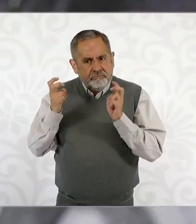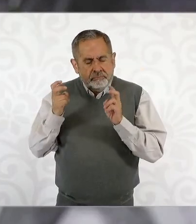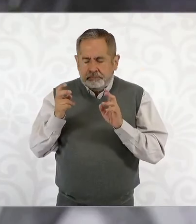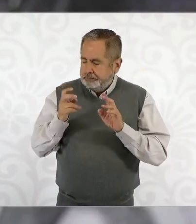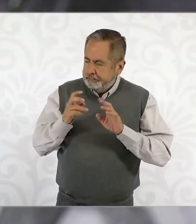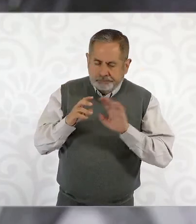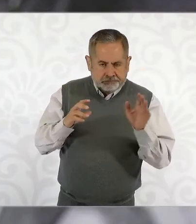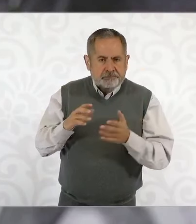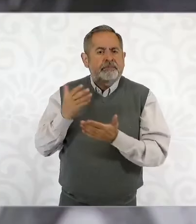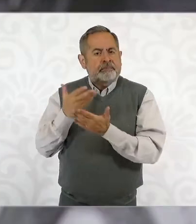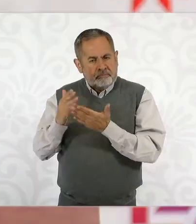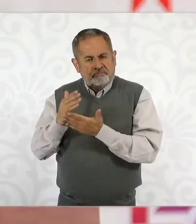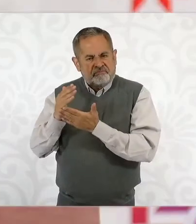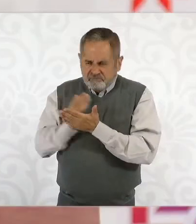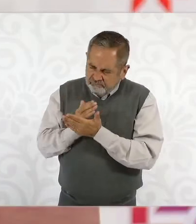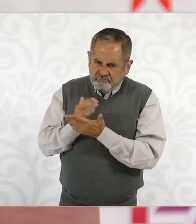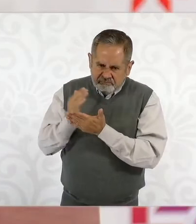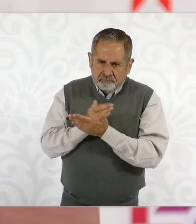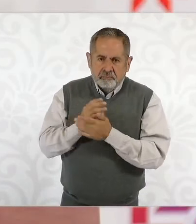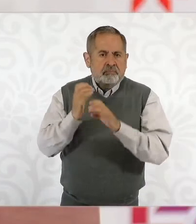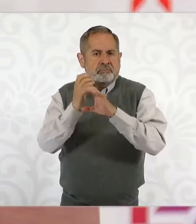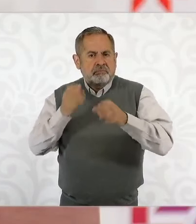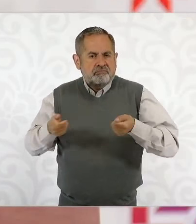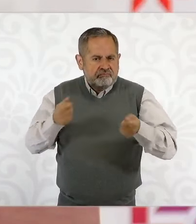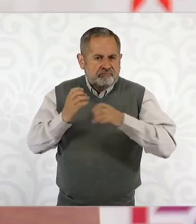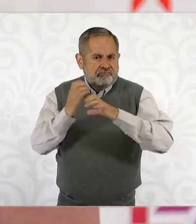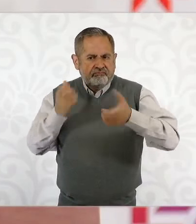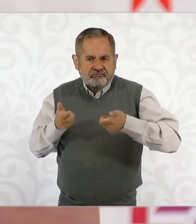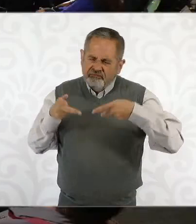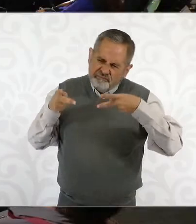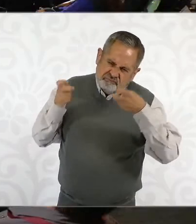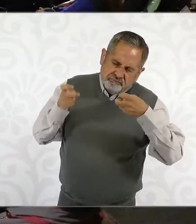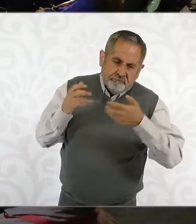se presentaban robos importantes al transporte, sobre todo de carga.